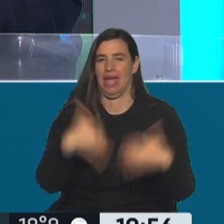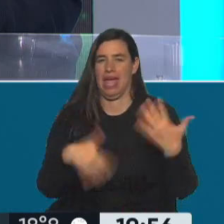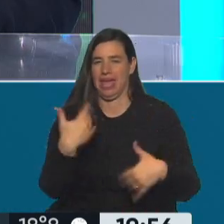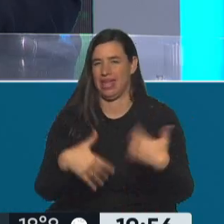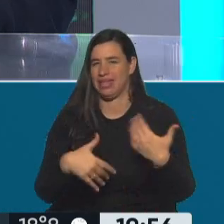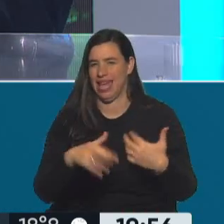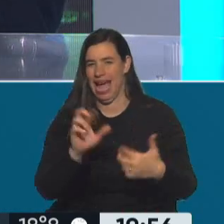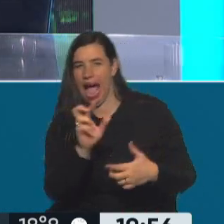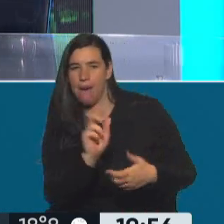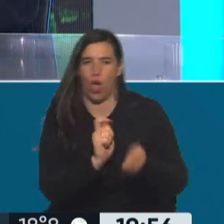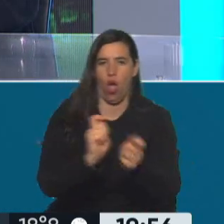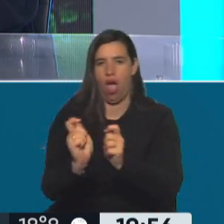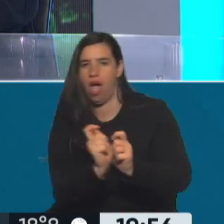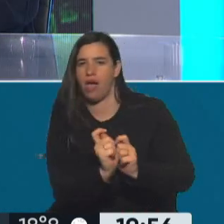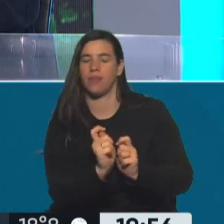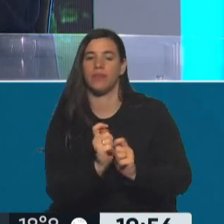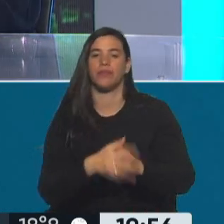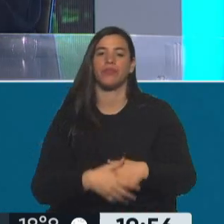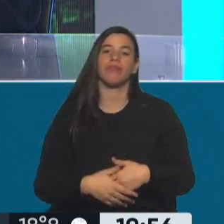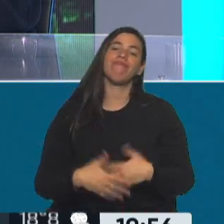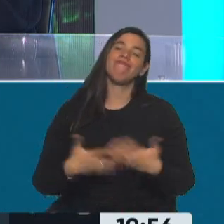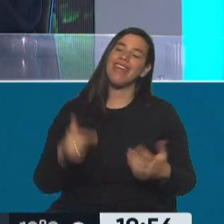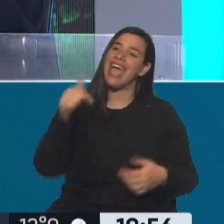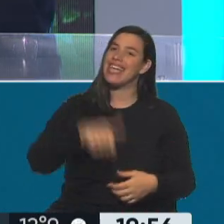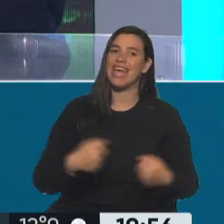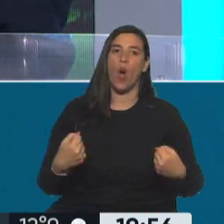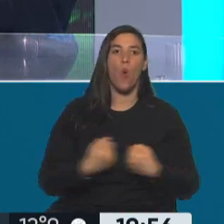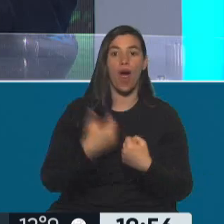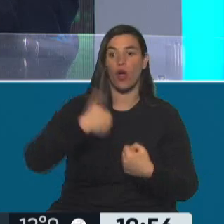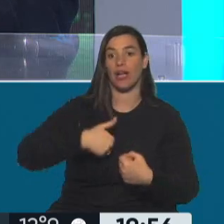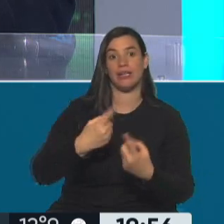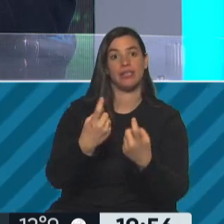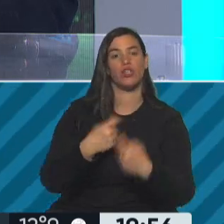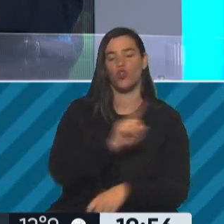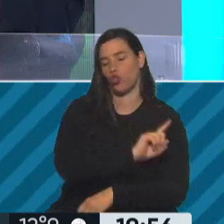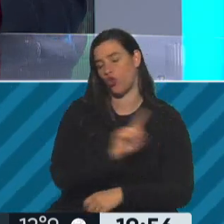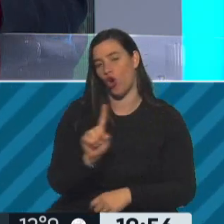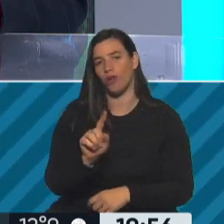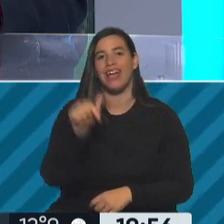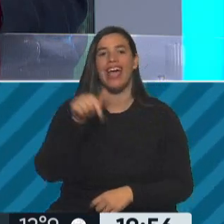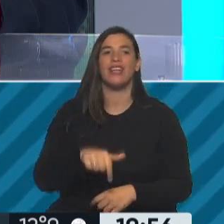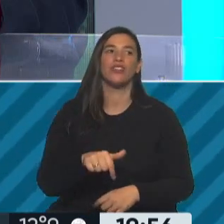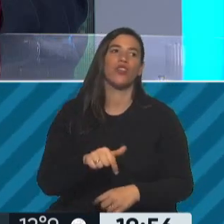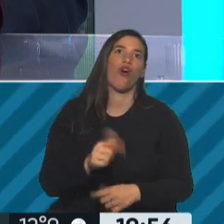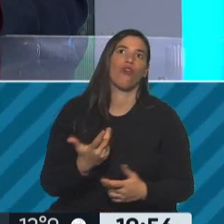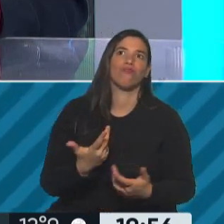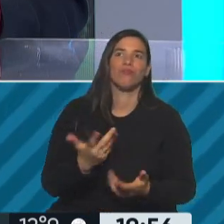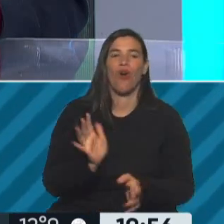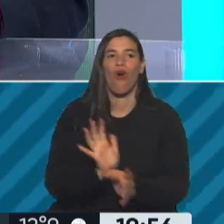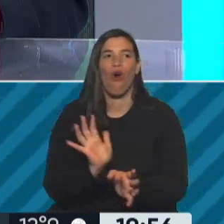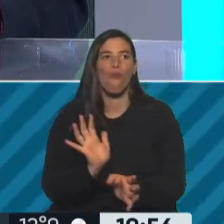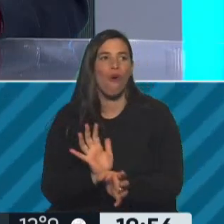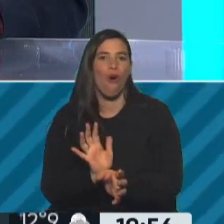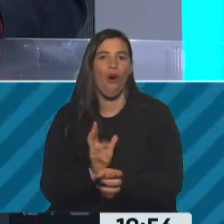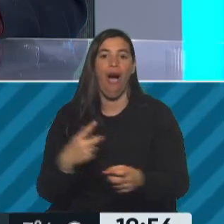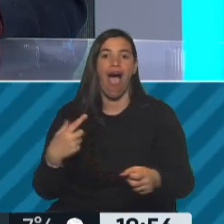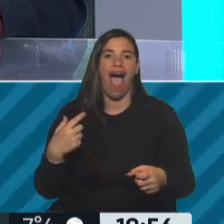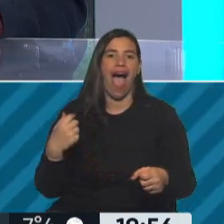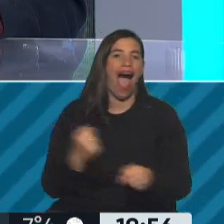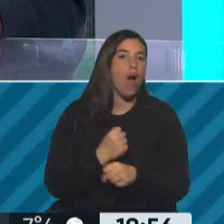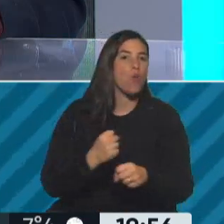que sea operativa. Pero que sea operativa. Porque las clases más vulnerables también se ven perjudicadas por Total. el tema de la seguridad. Plenamente. La última